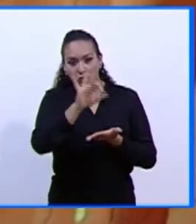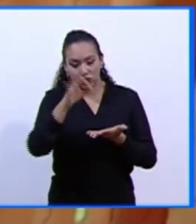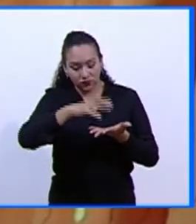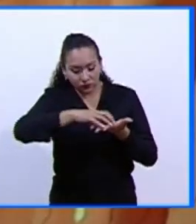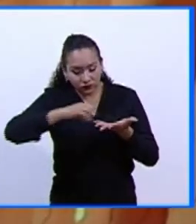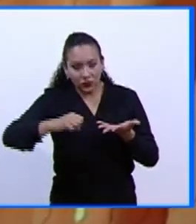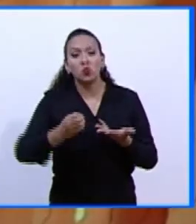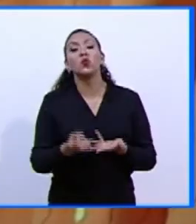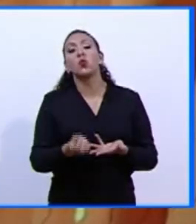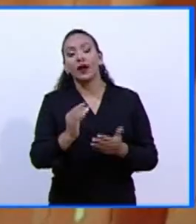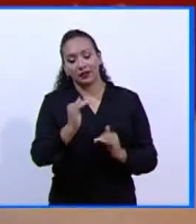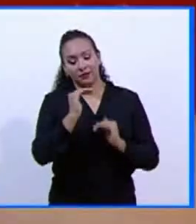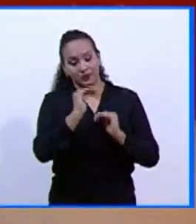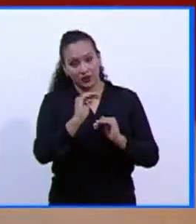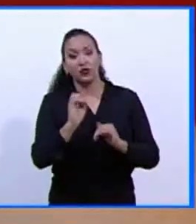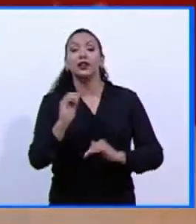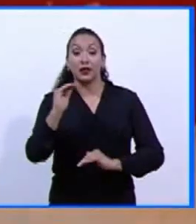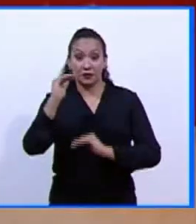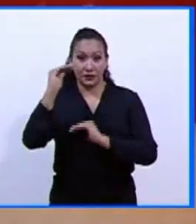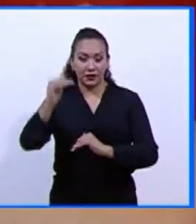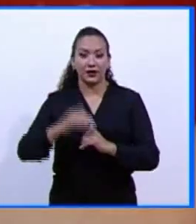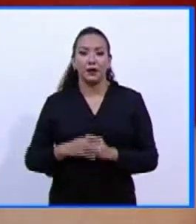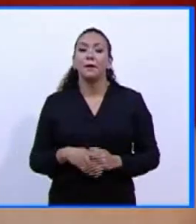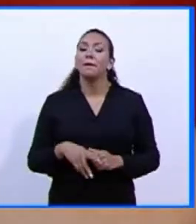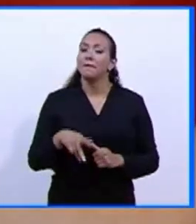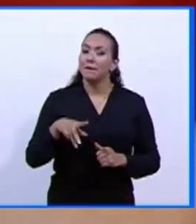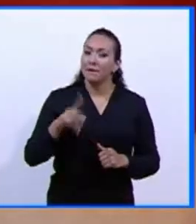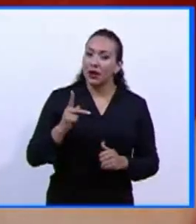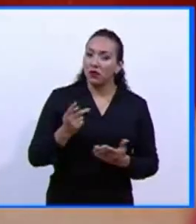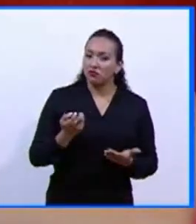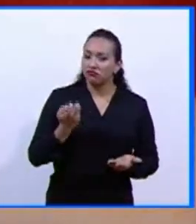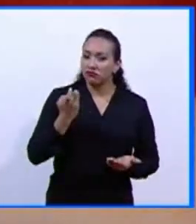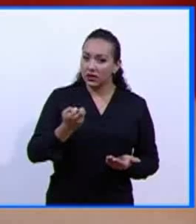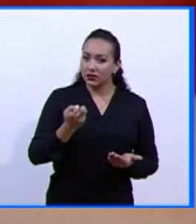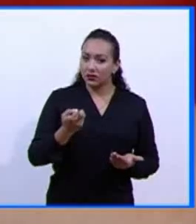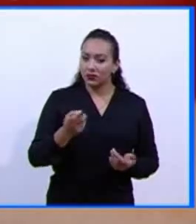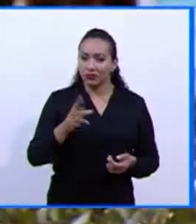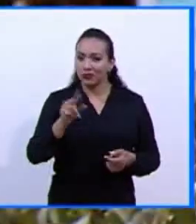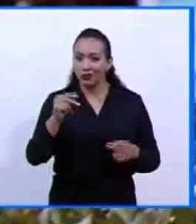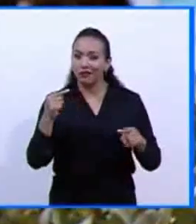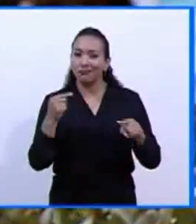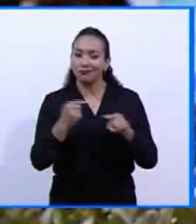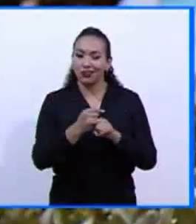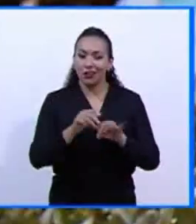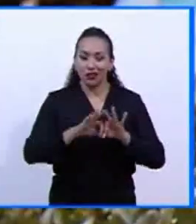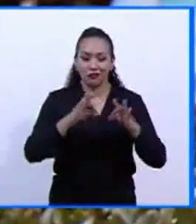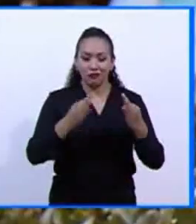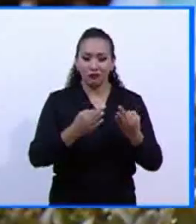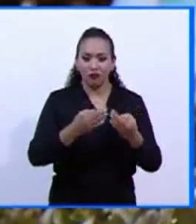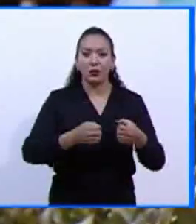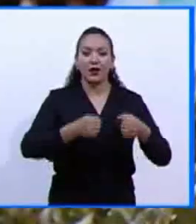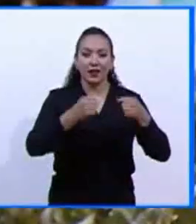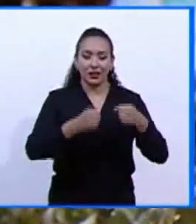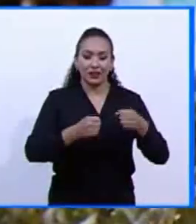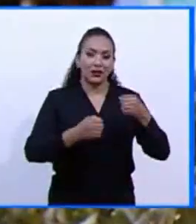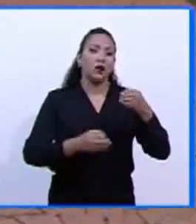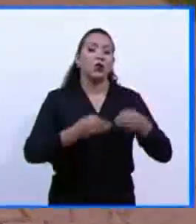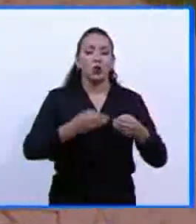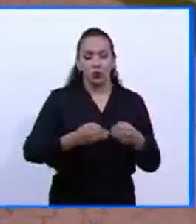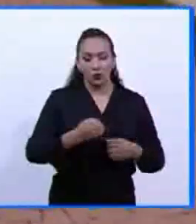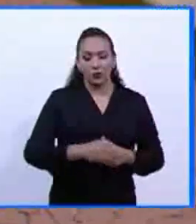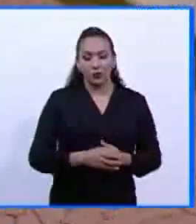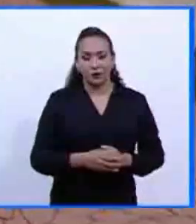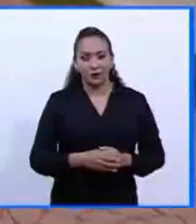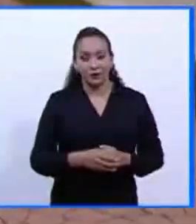para determinar el monto provisional, ello no se traduce en violación a los principios de legalidad, seguridad y certeza